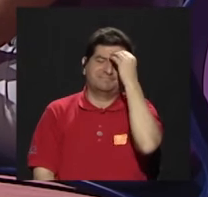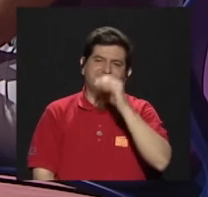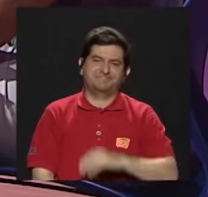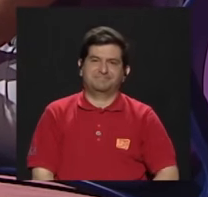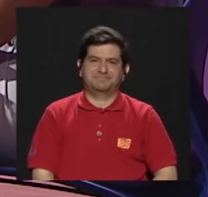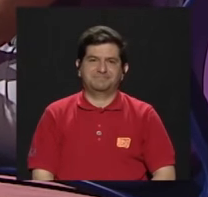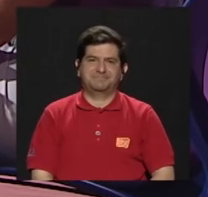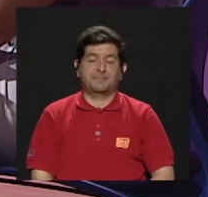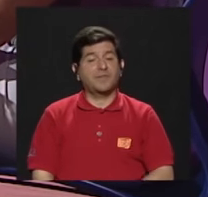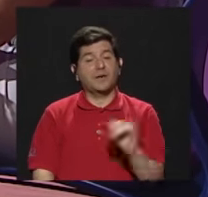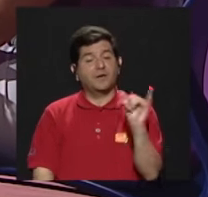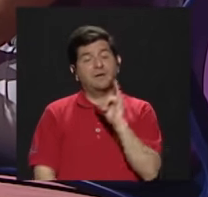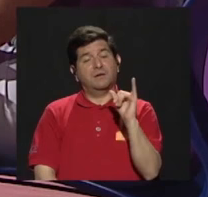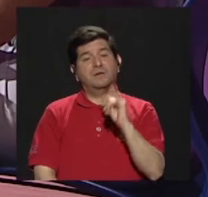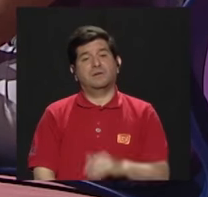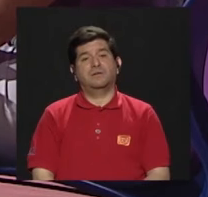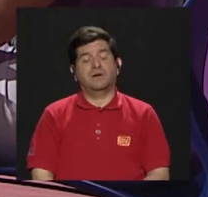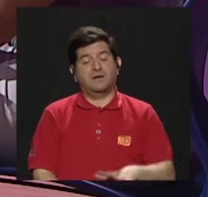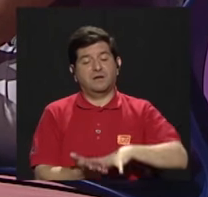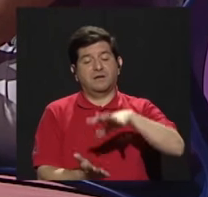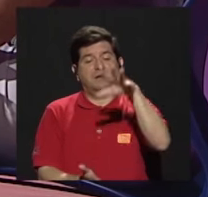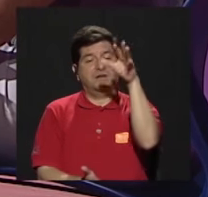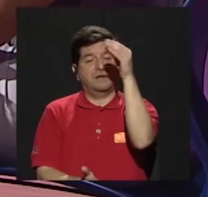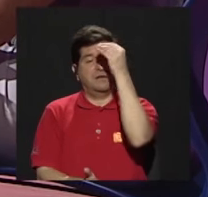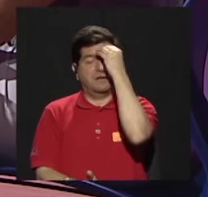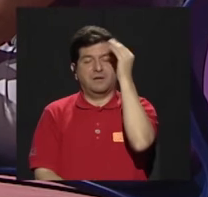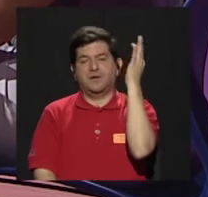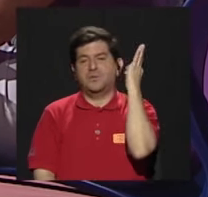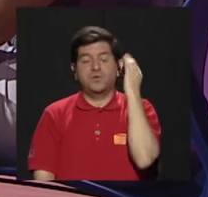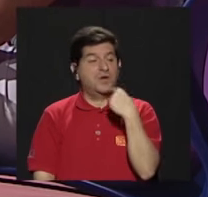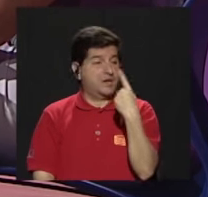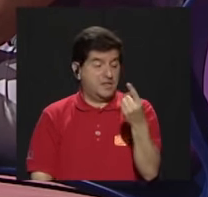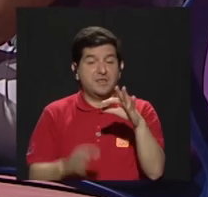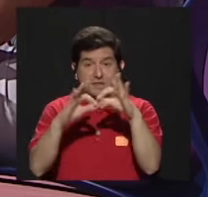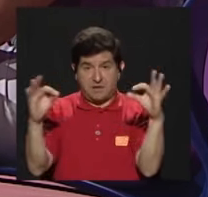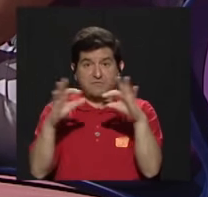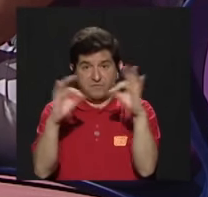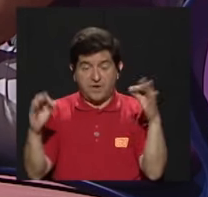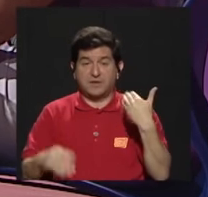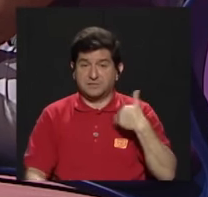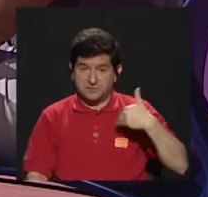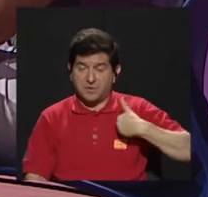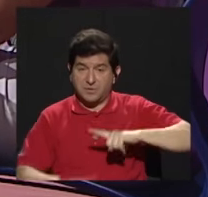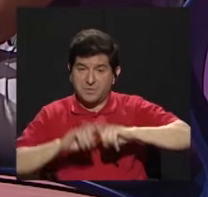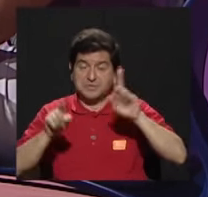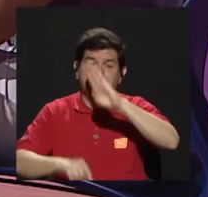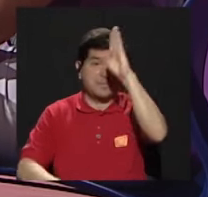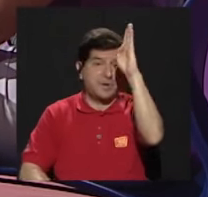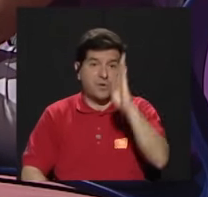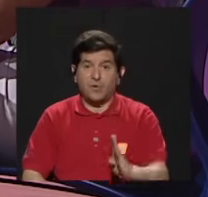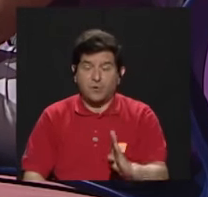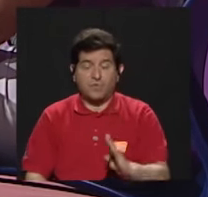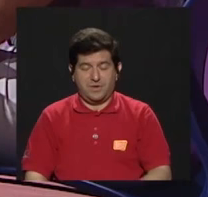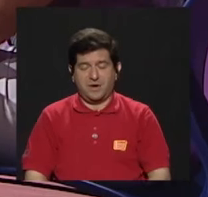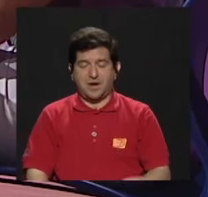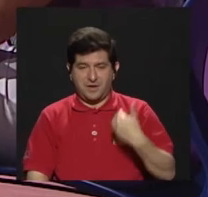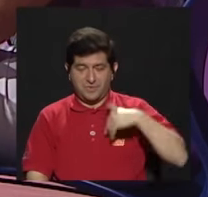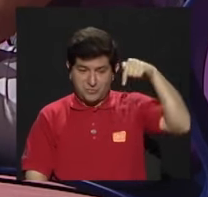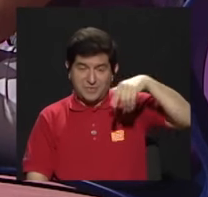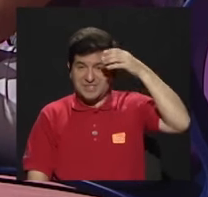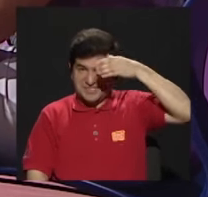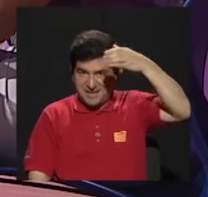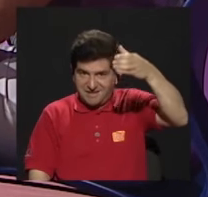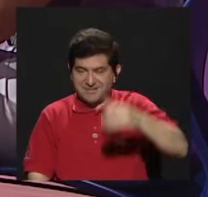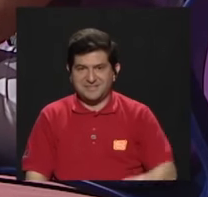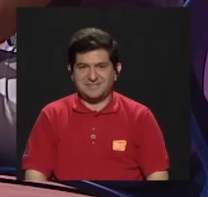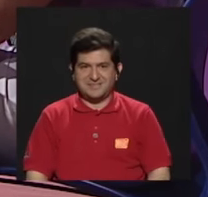es aprendido. Y también es aprendido de que mujeres piropeen a hombres. Nada más que los hombres nunca, nunca, en esta cultura,